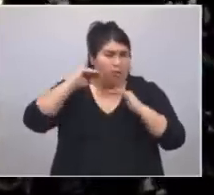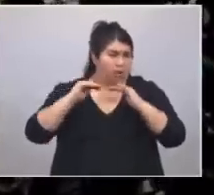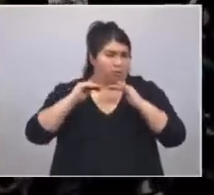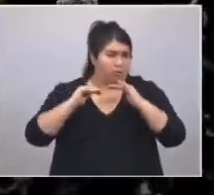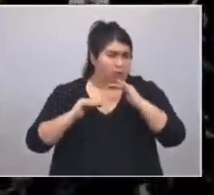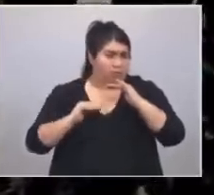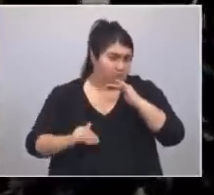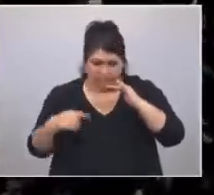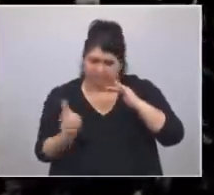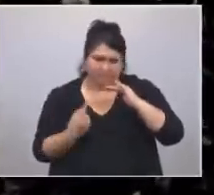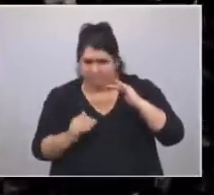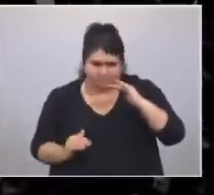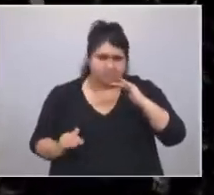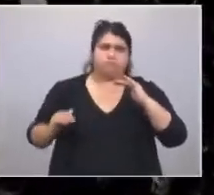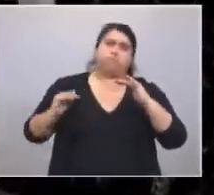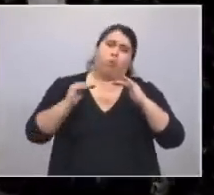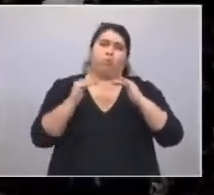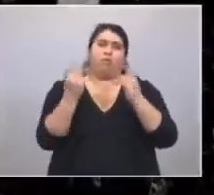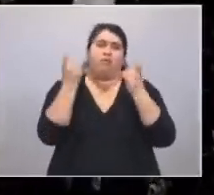que recuperar.